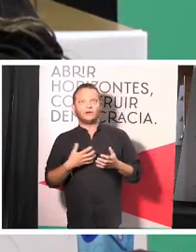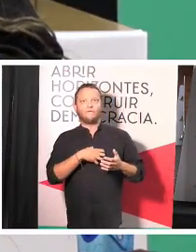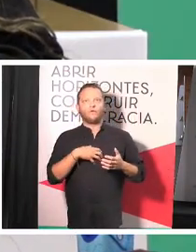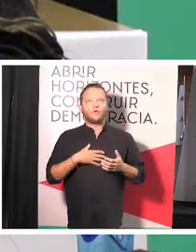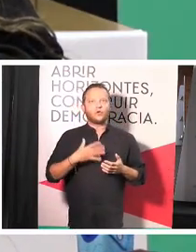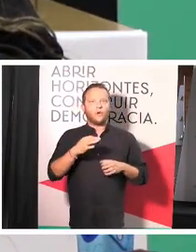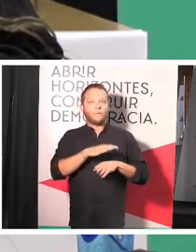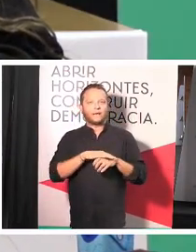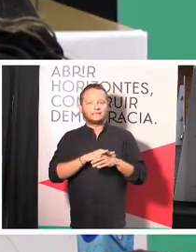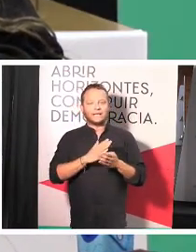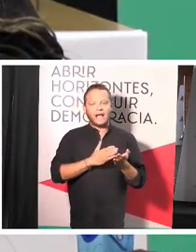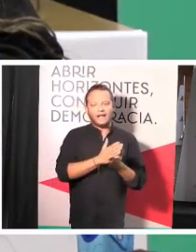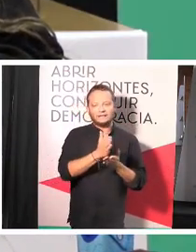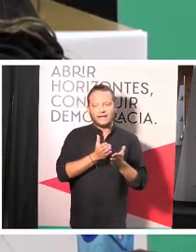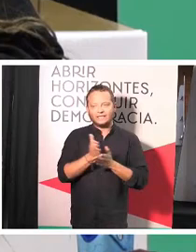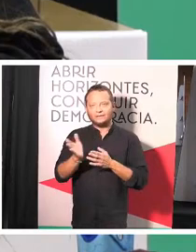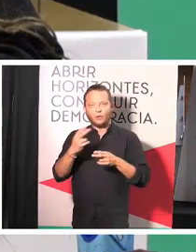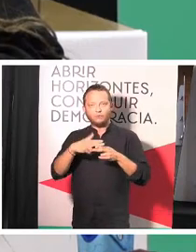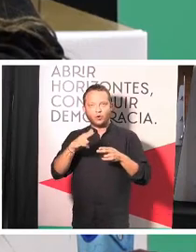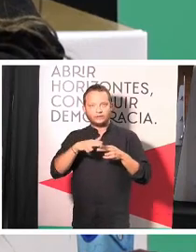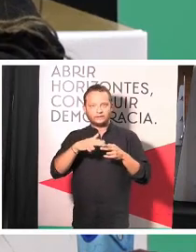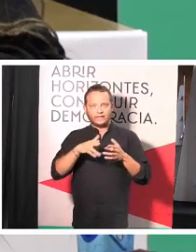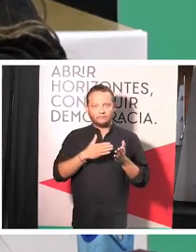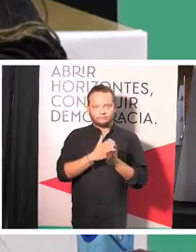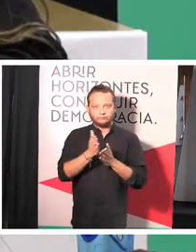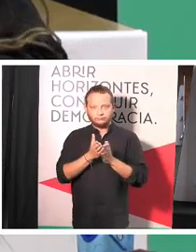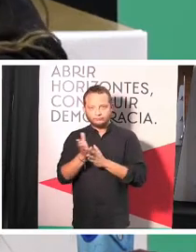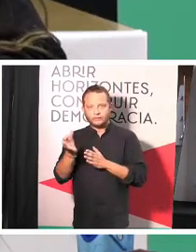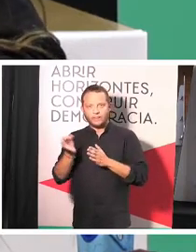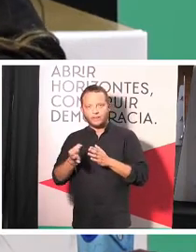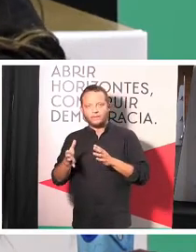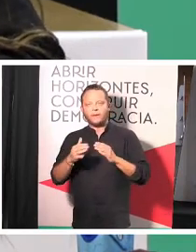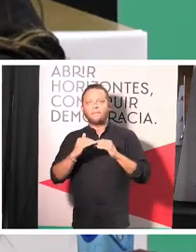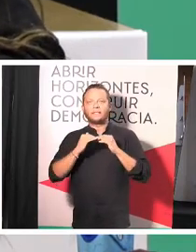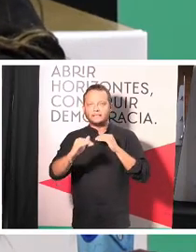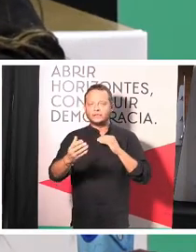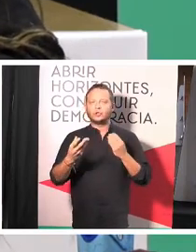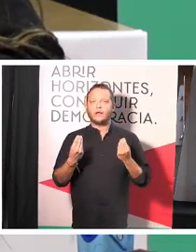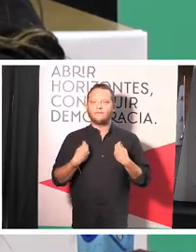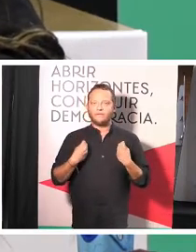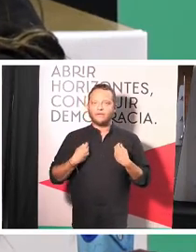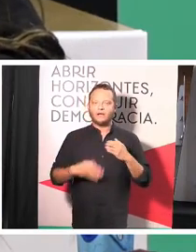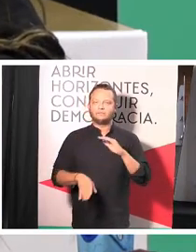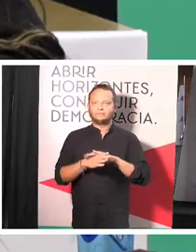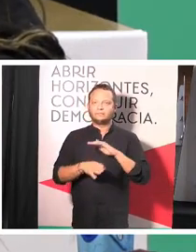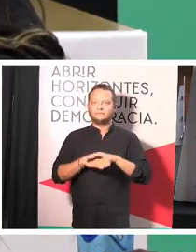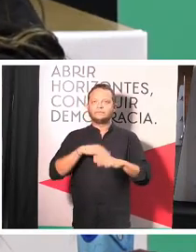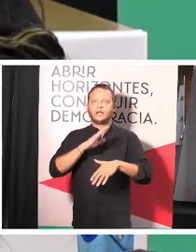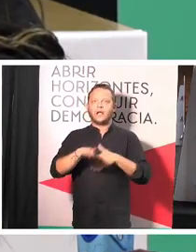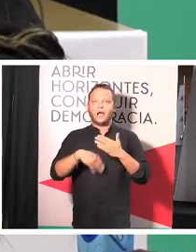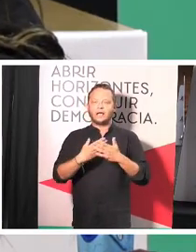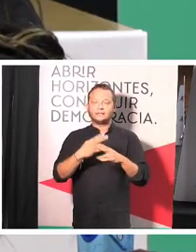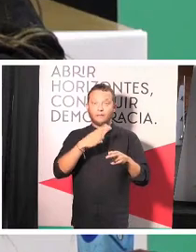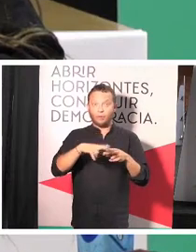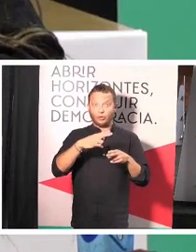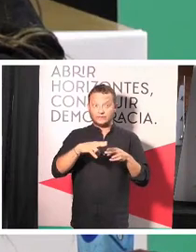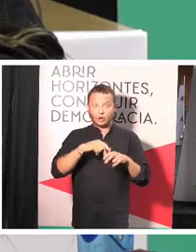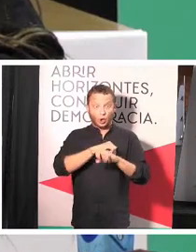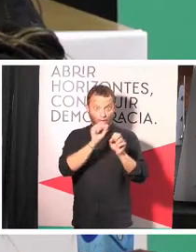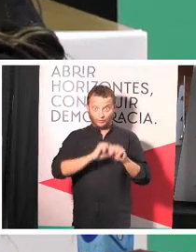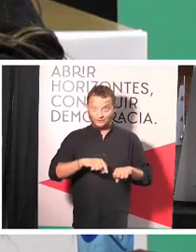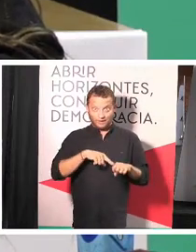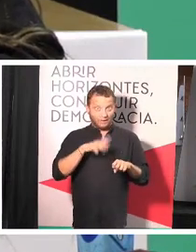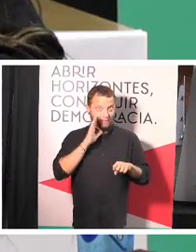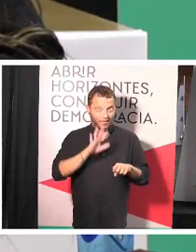es desarrollar alternativas a las políticas existentes, manteniéndolas vivas y disponibles hasta que lo políticamente